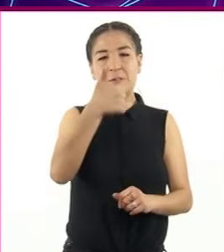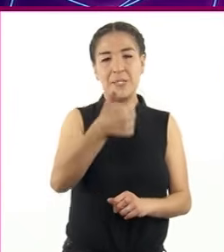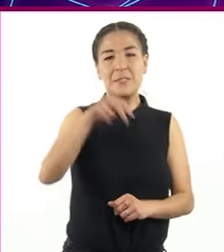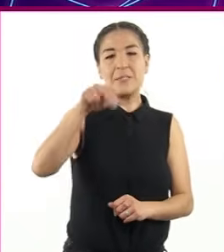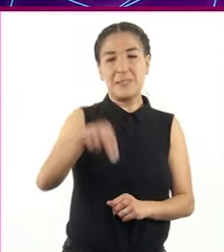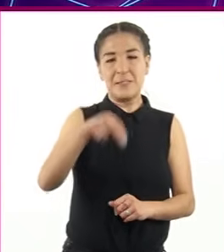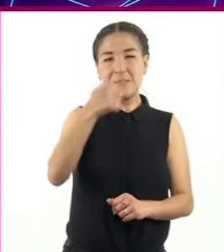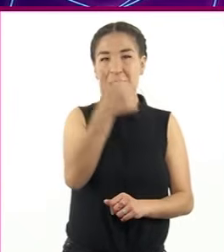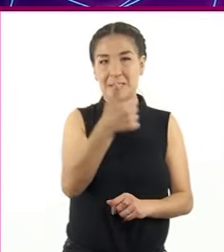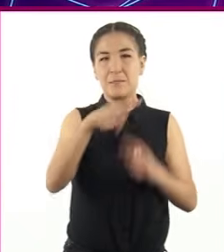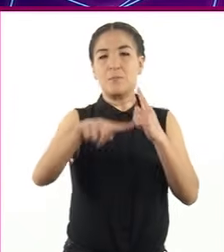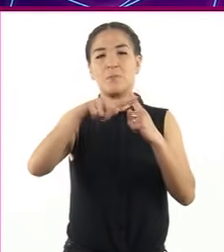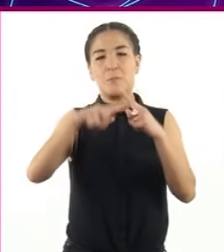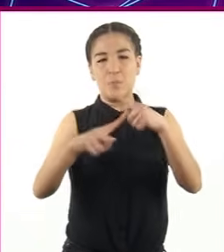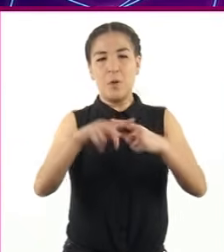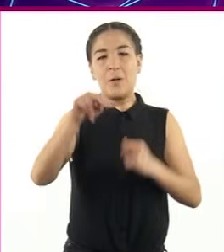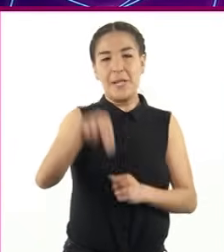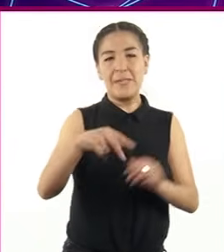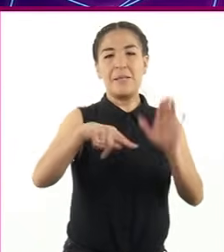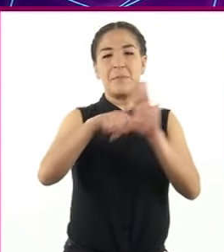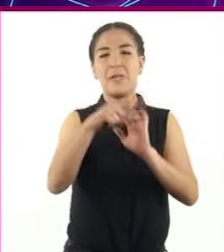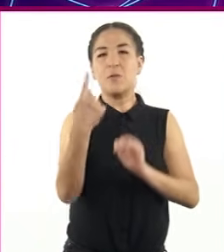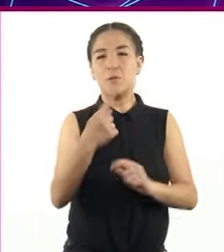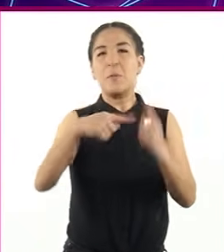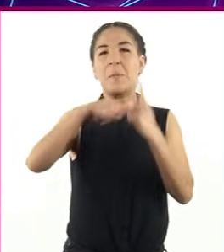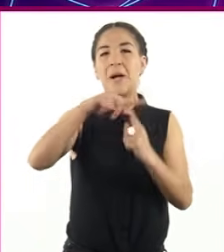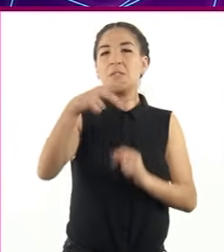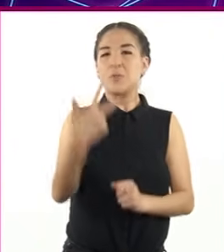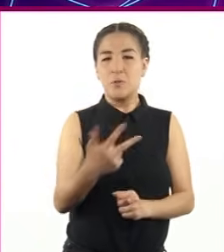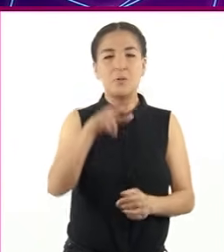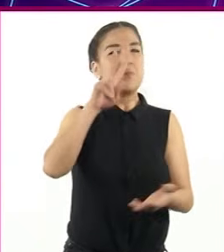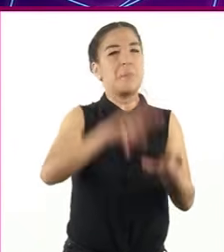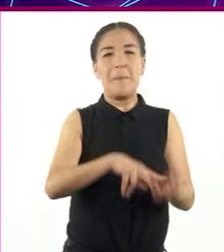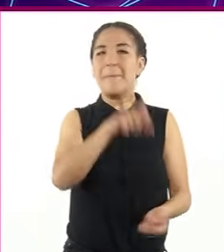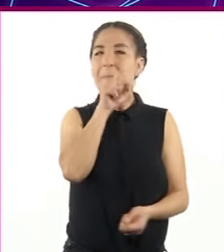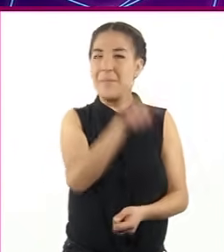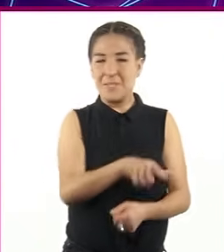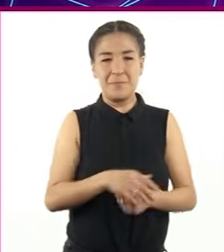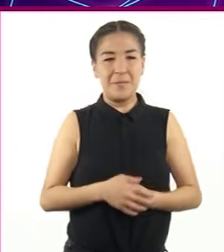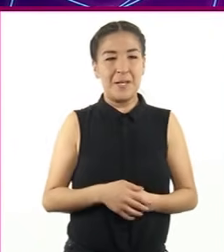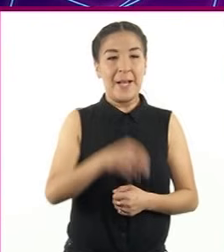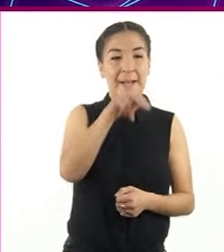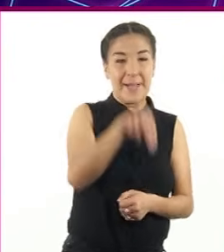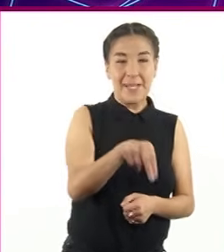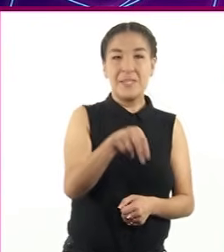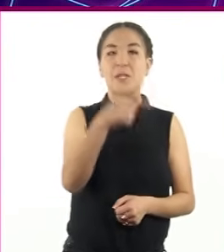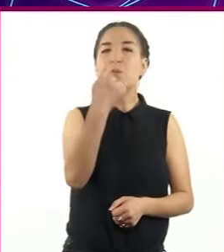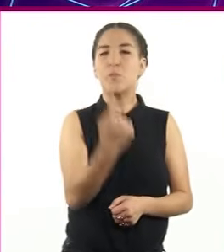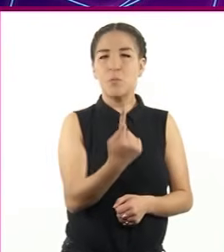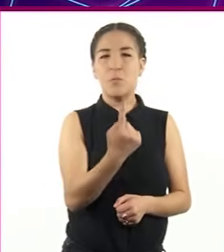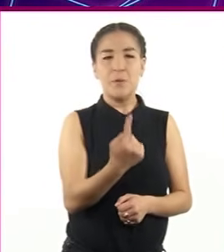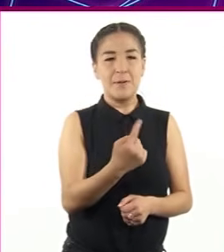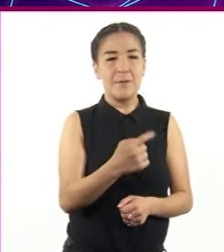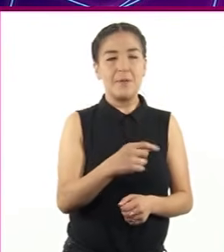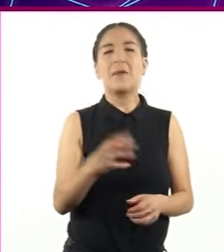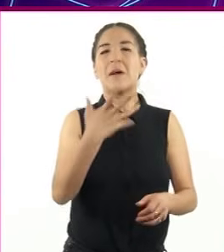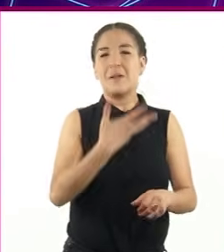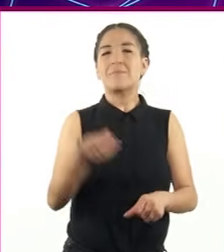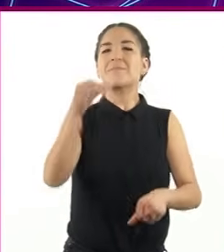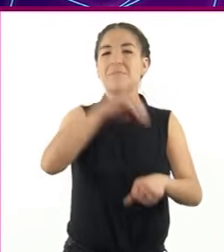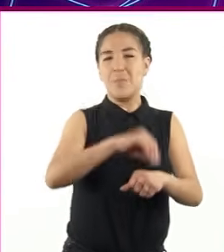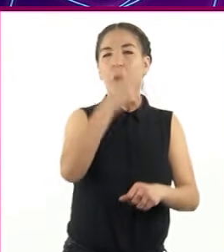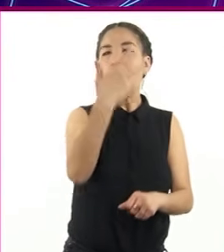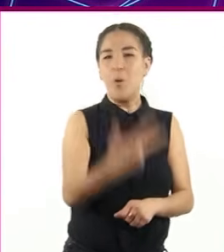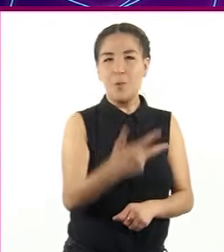más 8 tienen el mismo valor numérico cuando se sustituye n. Cuando n es 1, se obtiene 8 en las tres